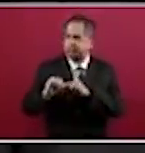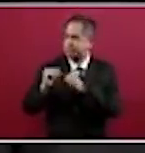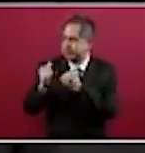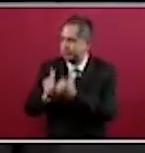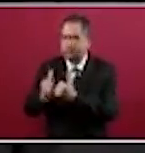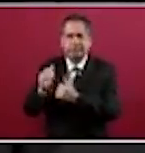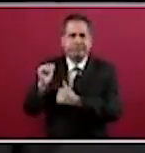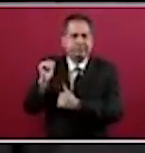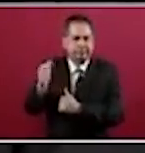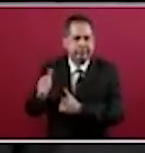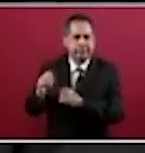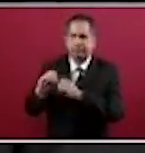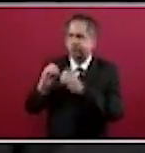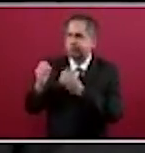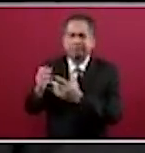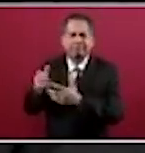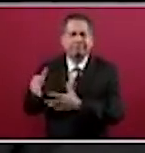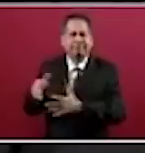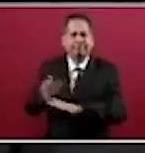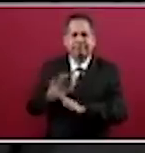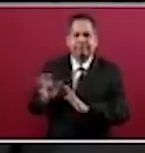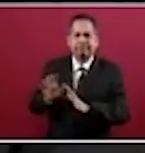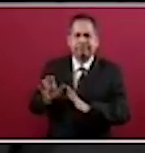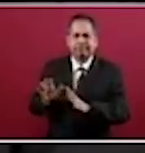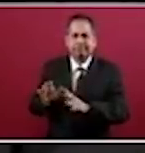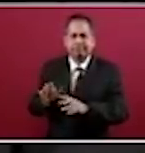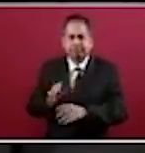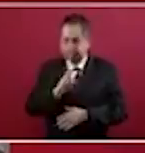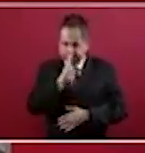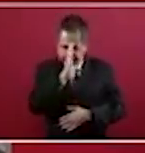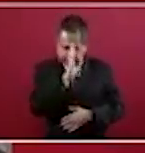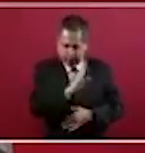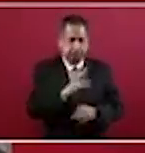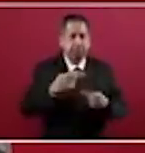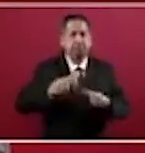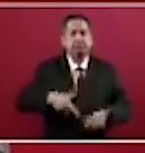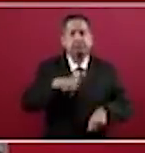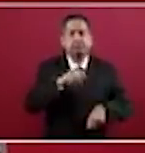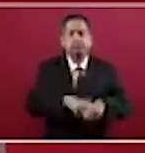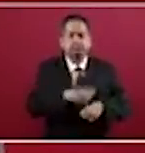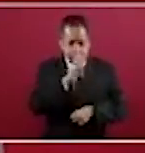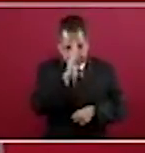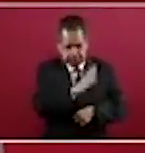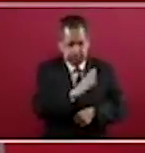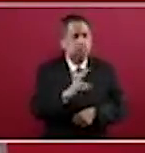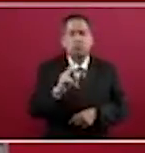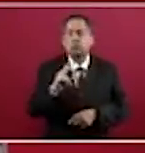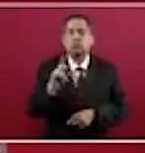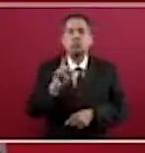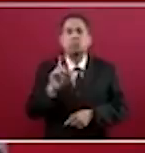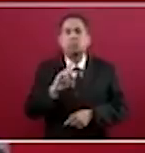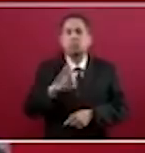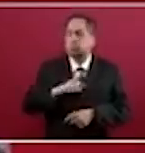organizaciones sociales ni de la sociedad civil, no van a haber intermediarios.